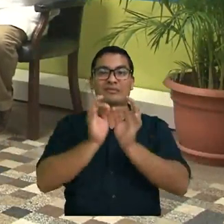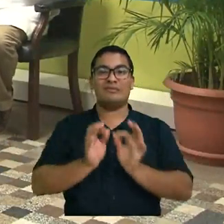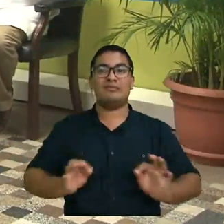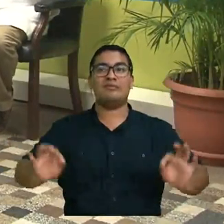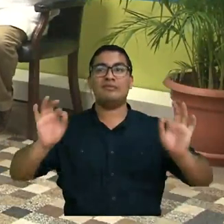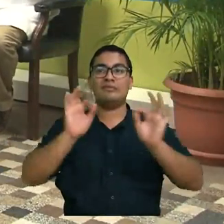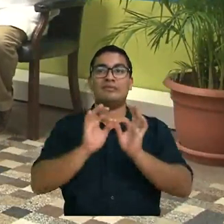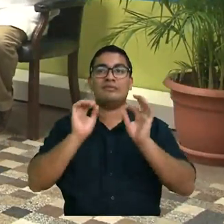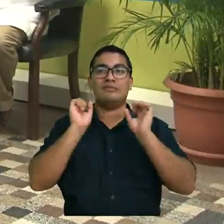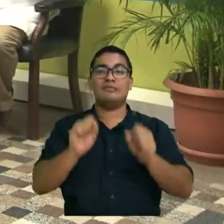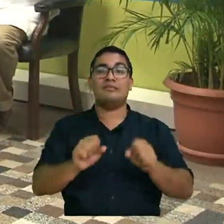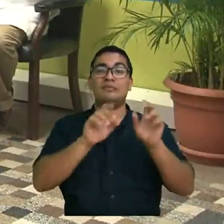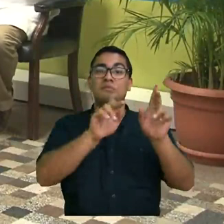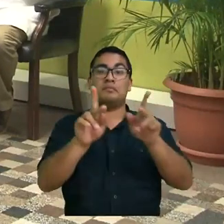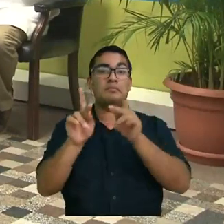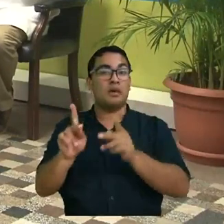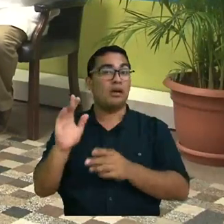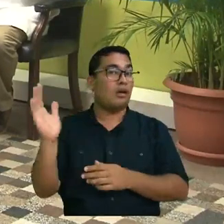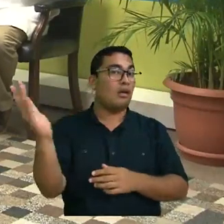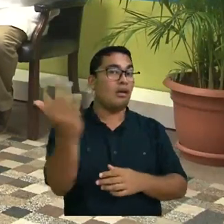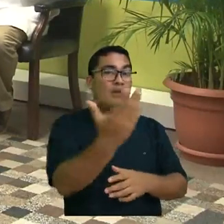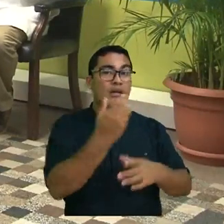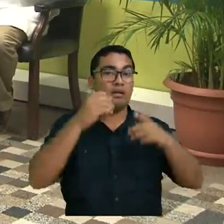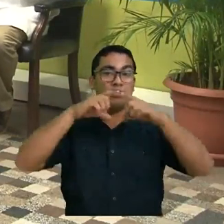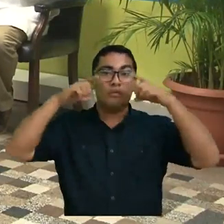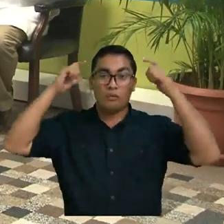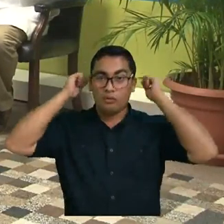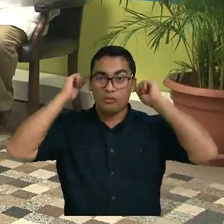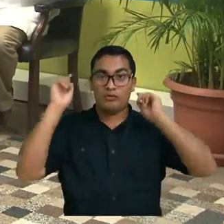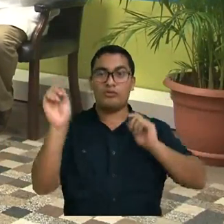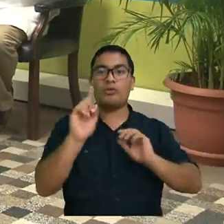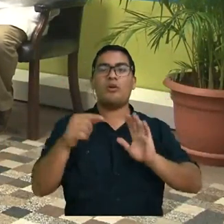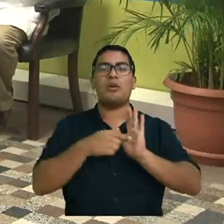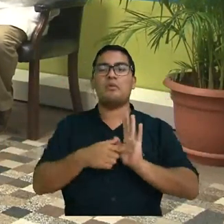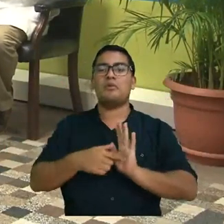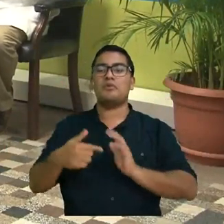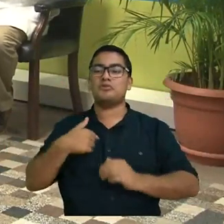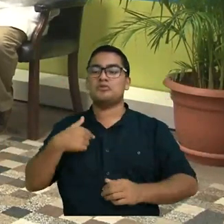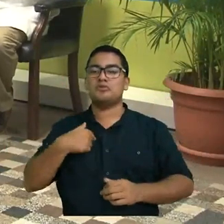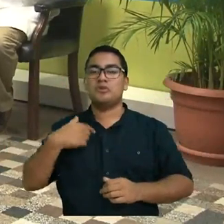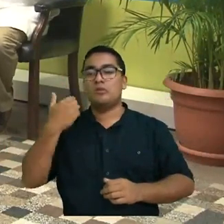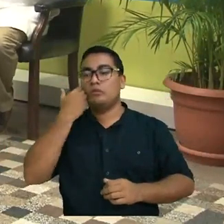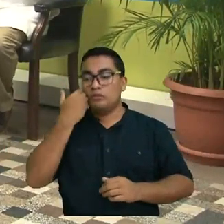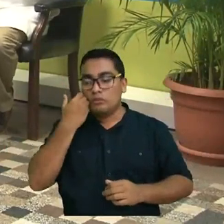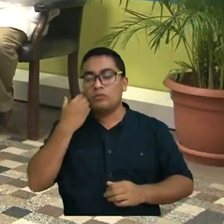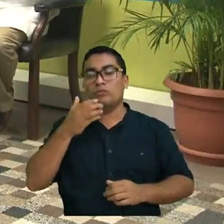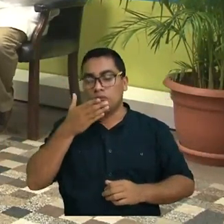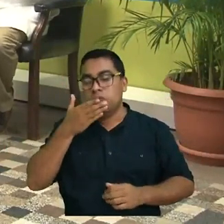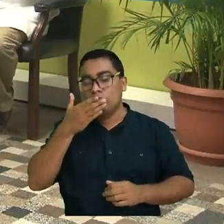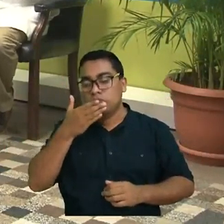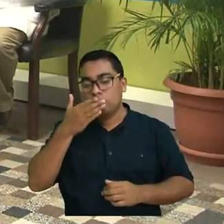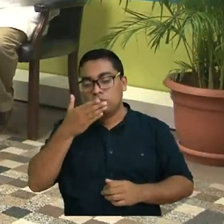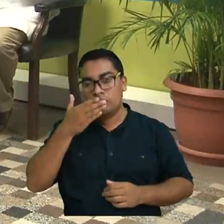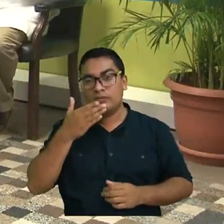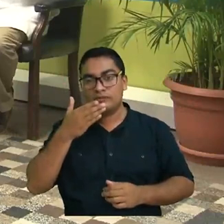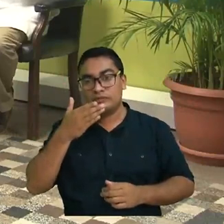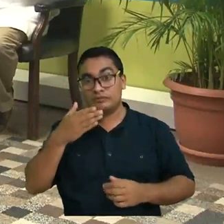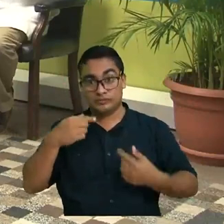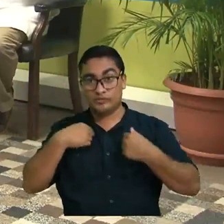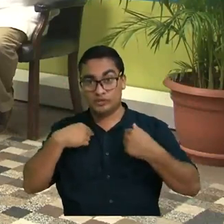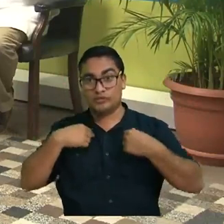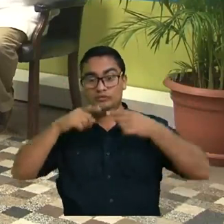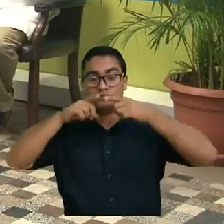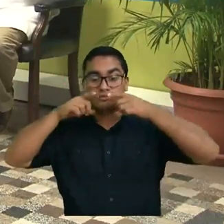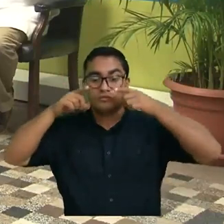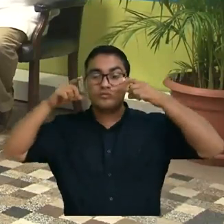mascarilla no es para todas las personas, es para la persona que está enferma por la, digamos que tiene gripe, tiene influenza,